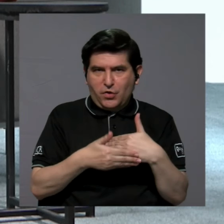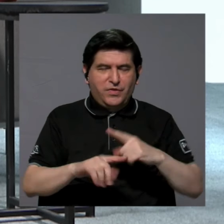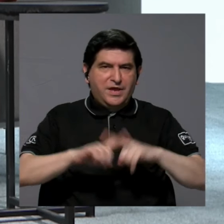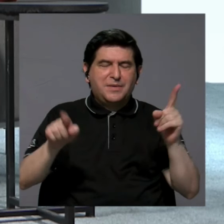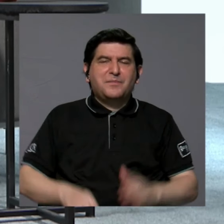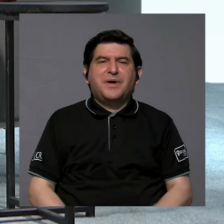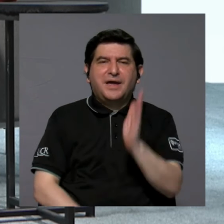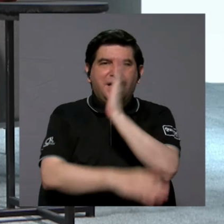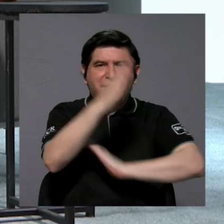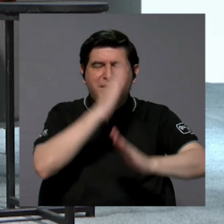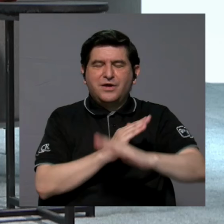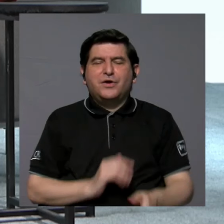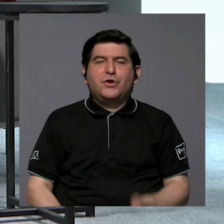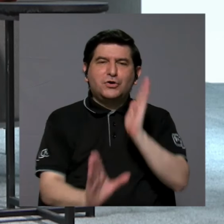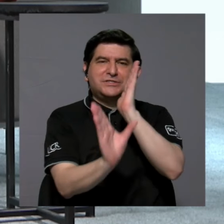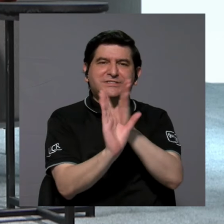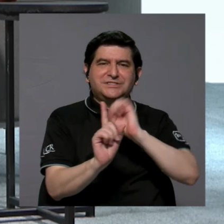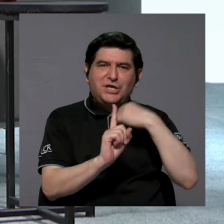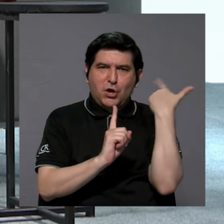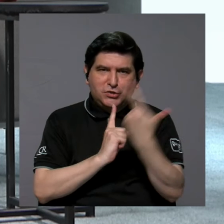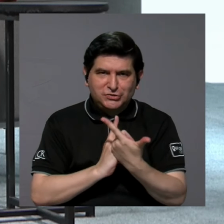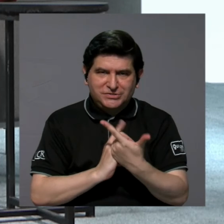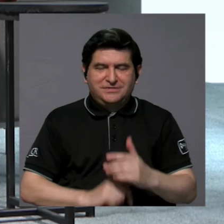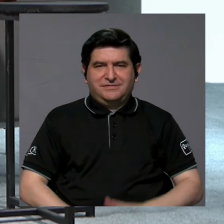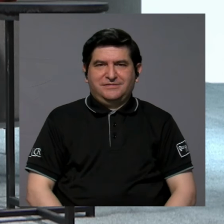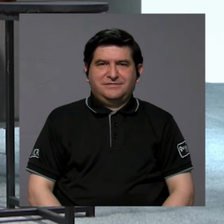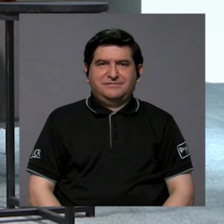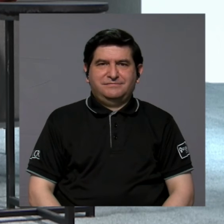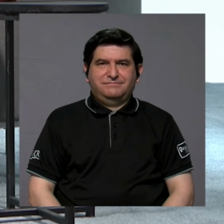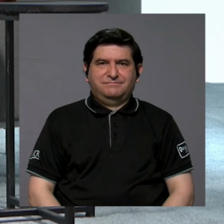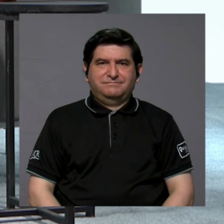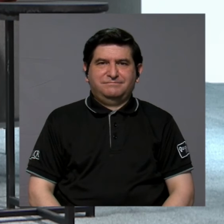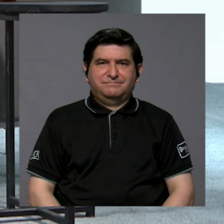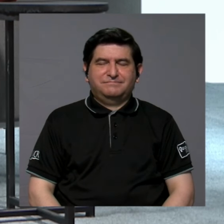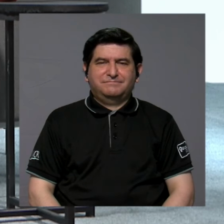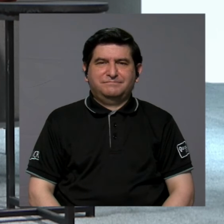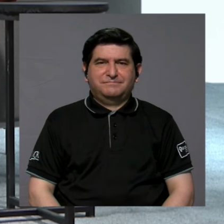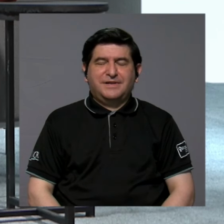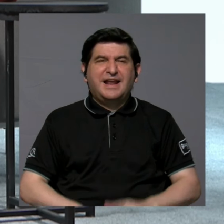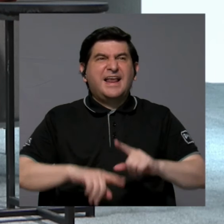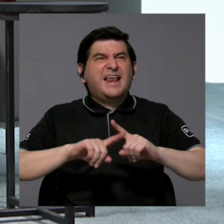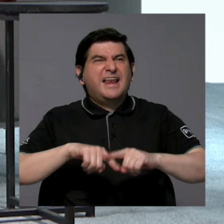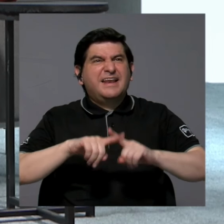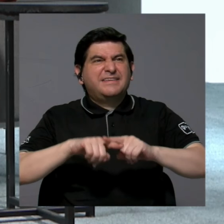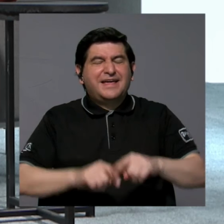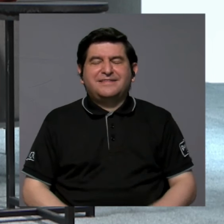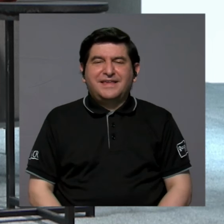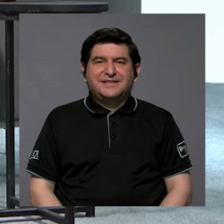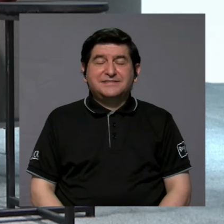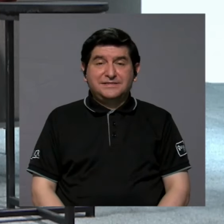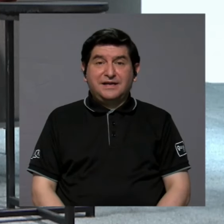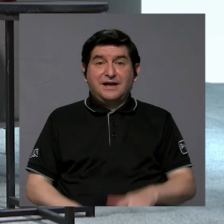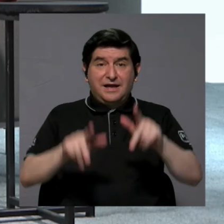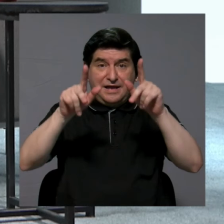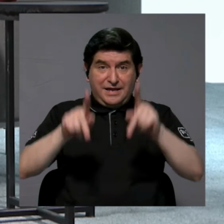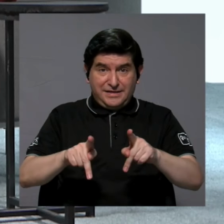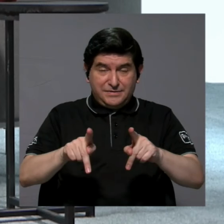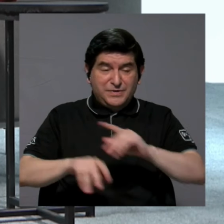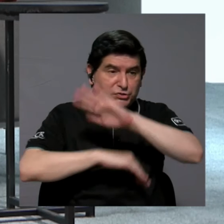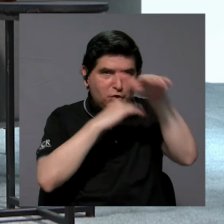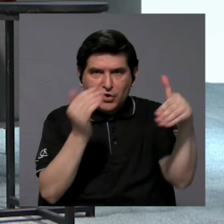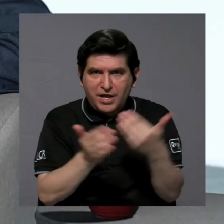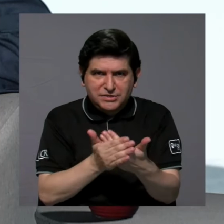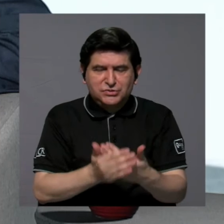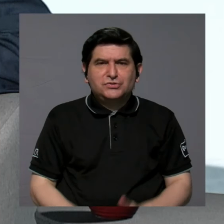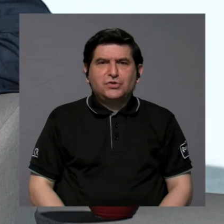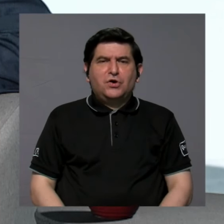pero también la discapacidad psicosocial, ¿verdad? Hay tendencias también al cuerdismo, ¿verdad? Pensar que